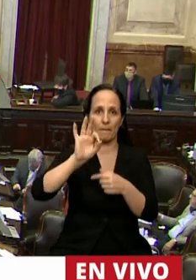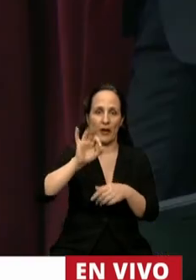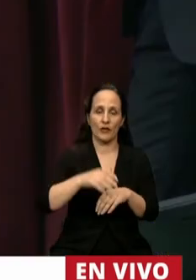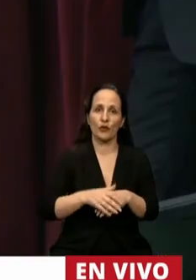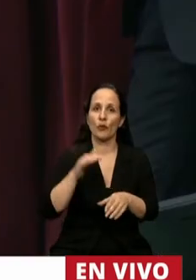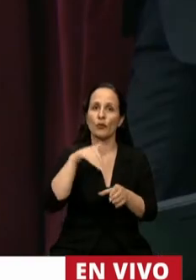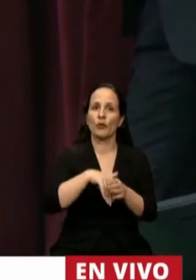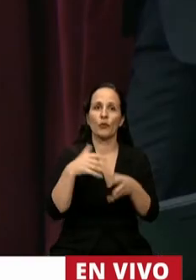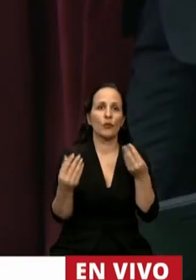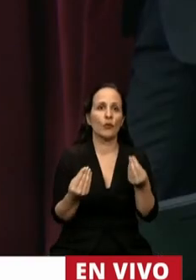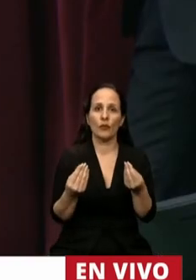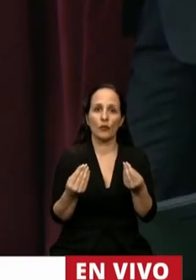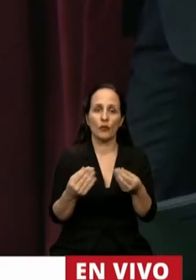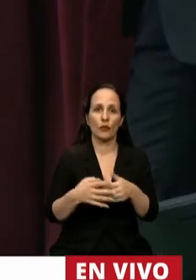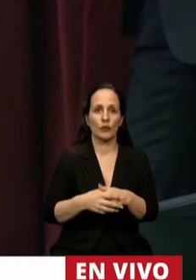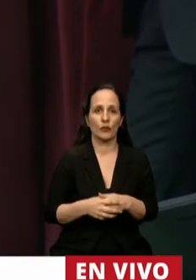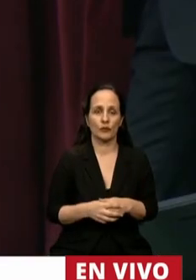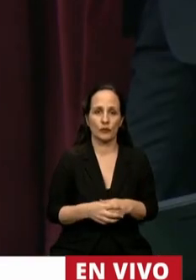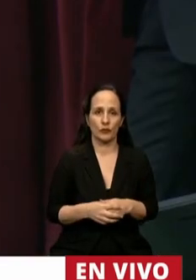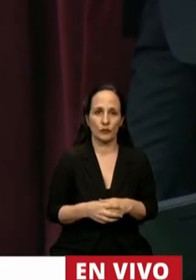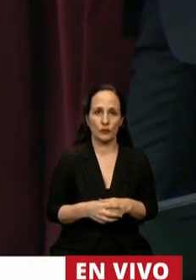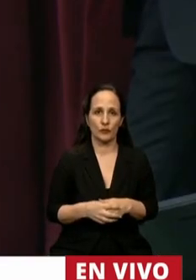para indicar el sentido de su voto.